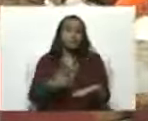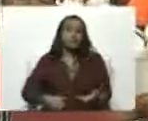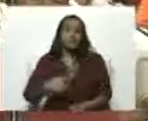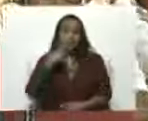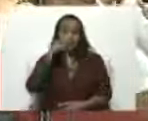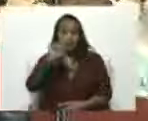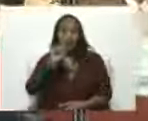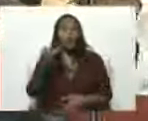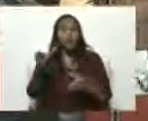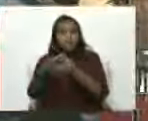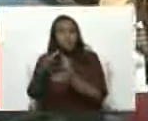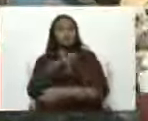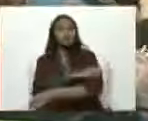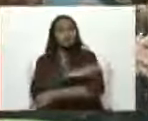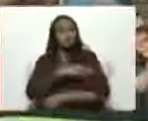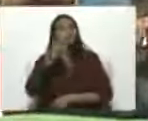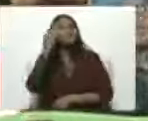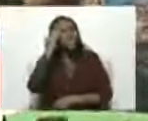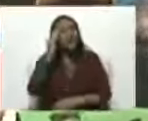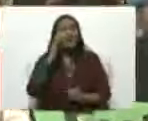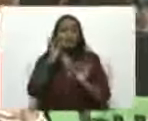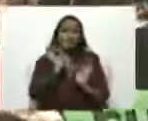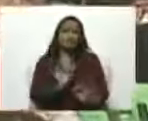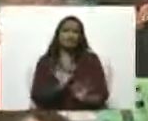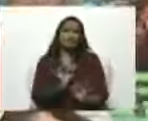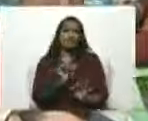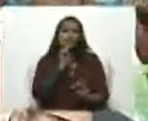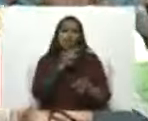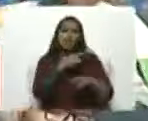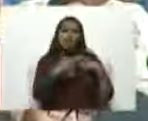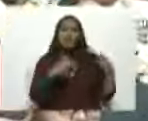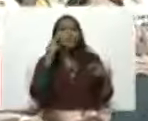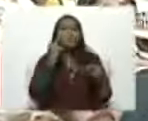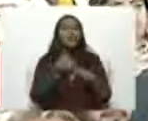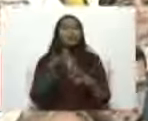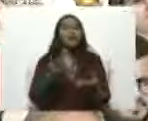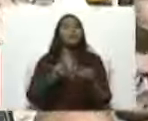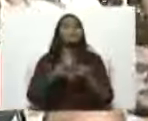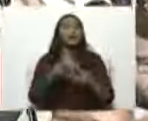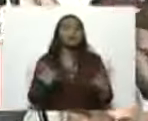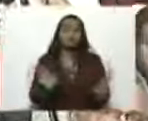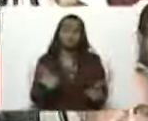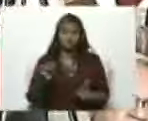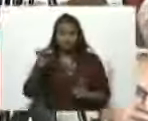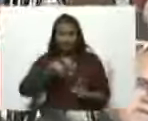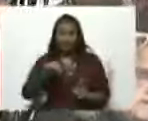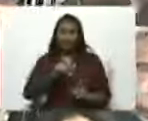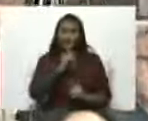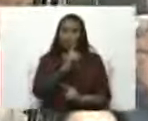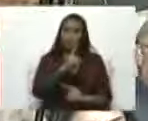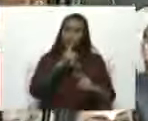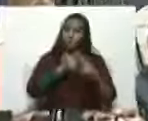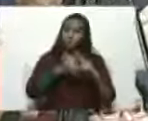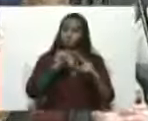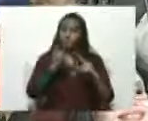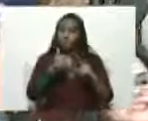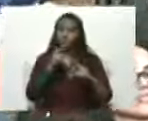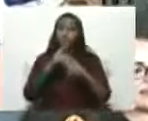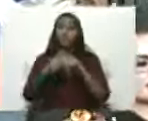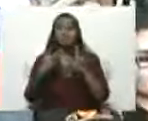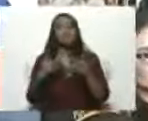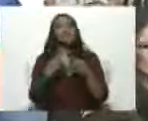Lo garantiza la Revolución Bolivariana. Entonces, este 1x10x7 cubre ese